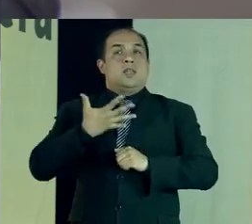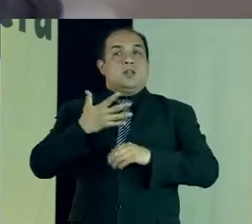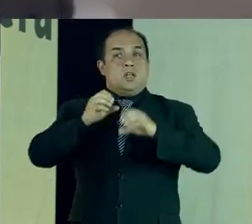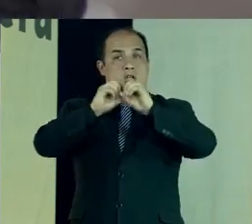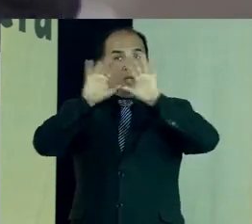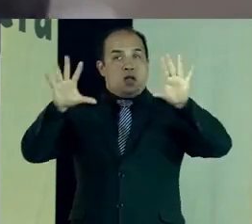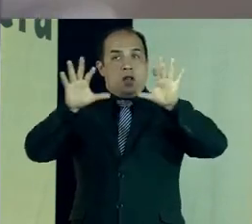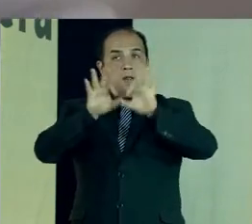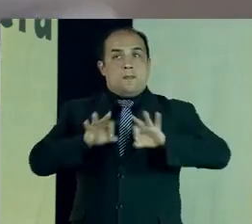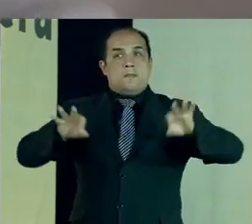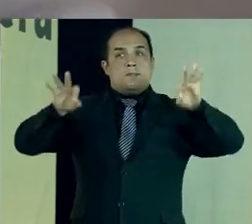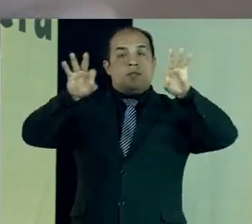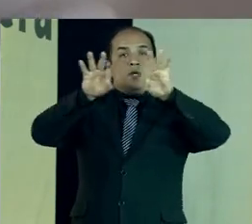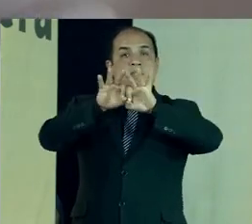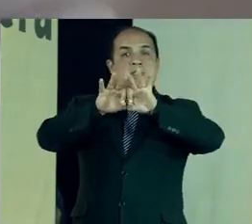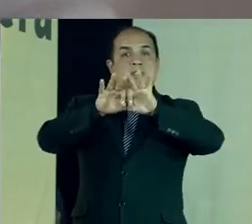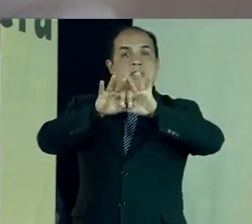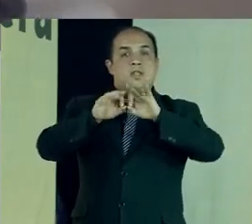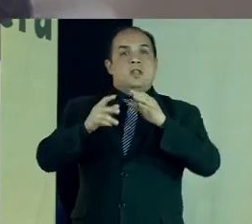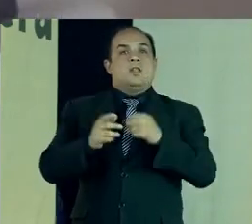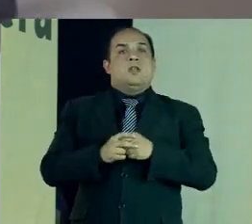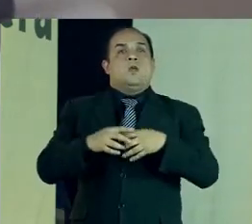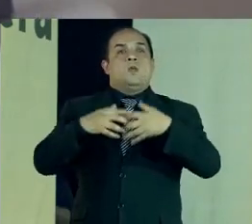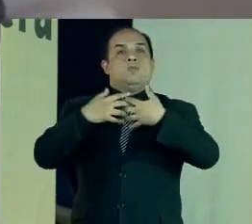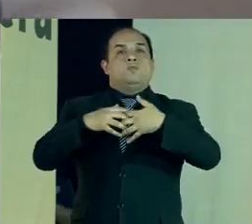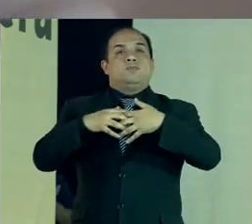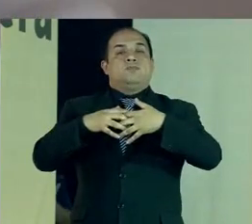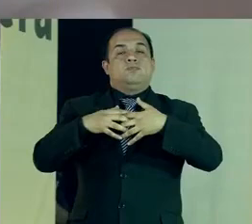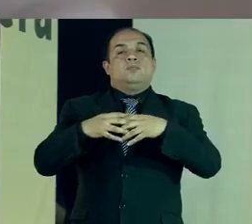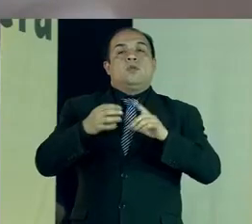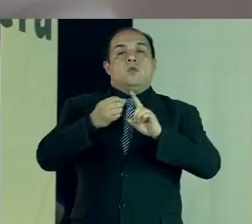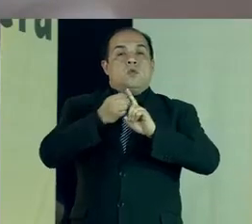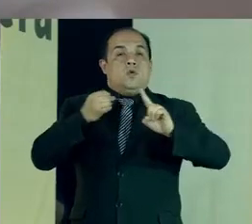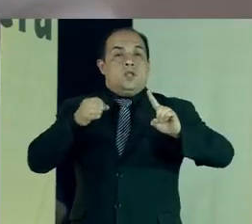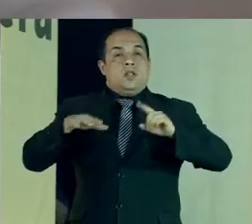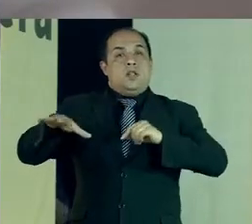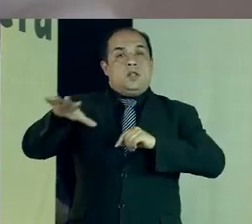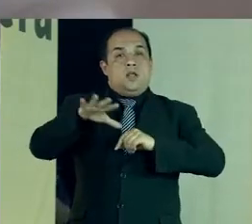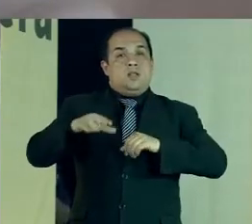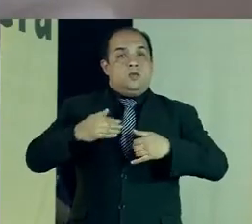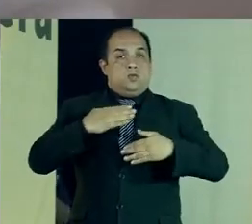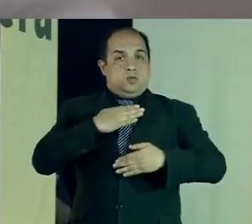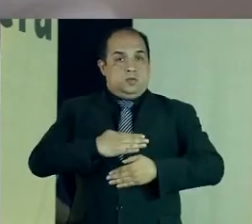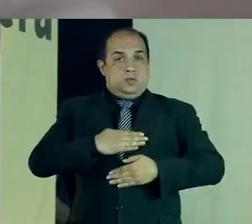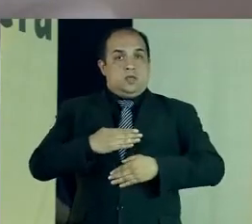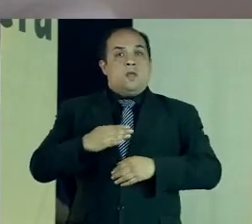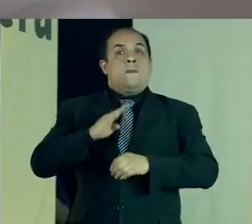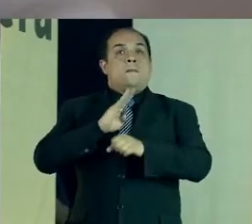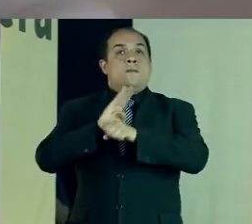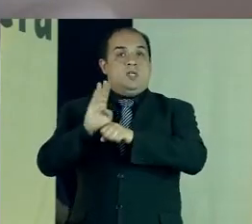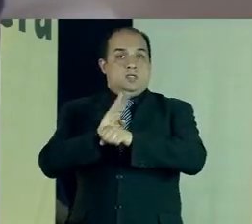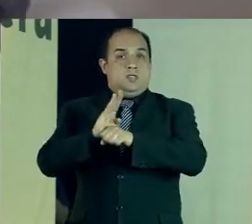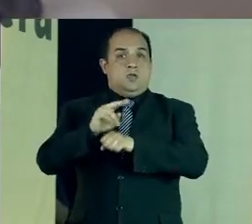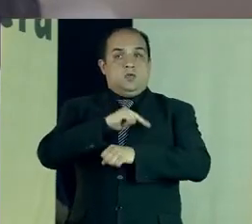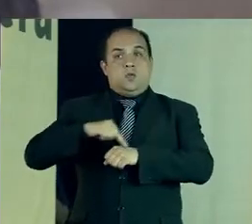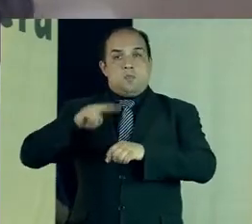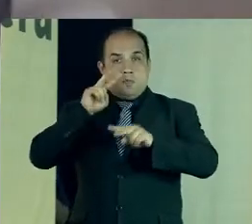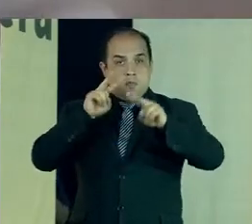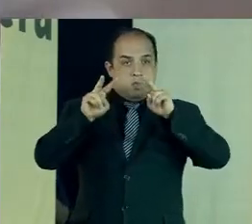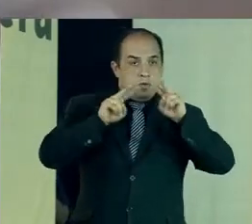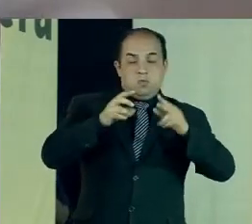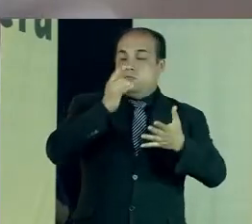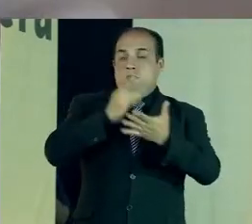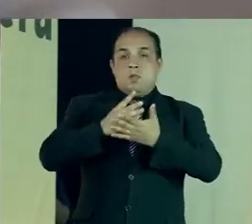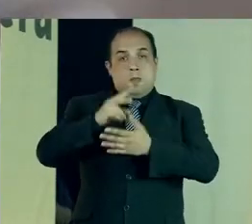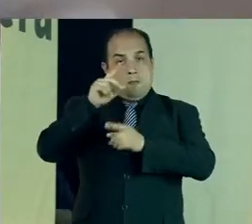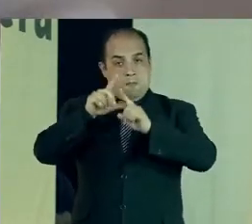importancia de reconstruir el espacio de justicia y bienestar lo que vemos y hemos visto no sólo en méxico